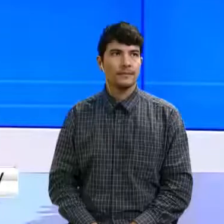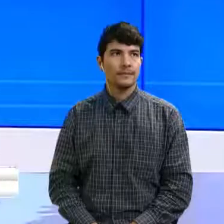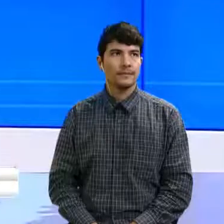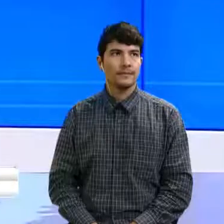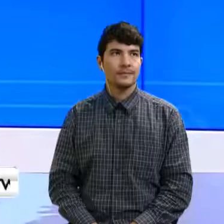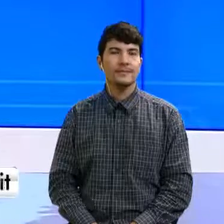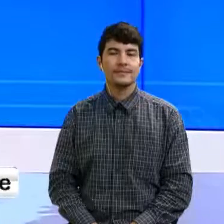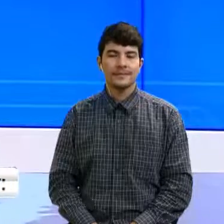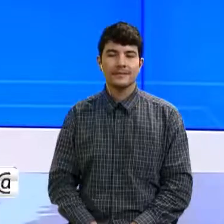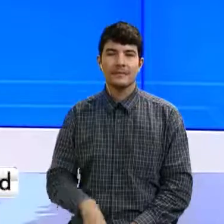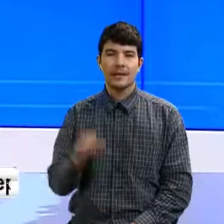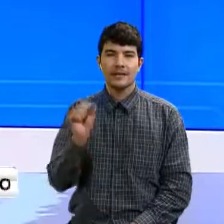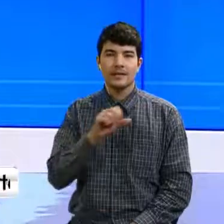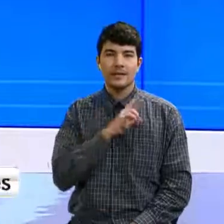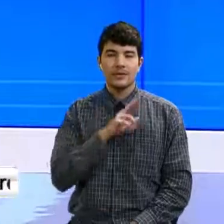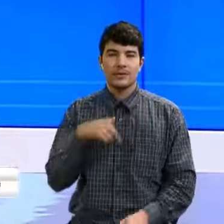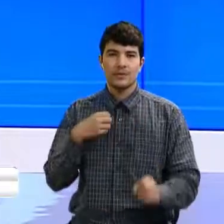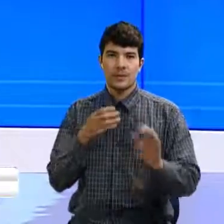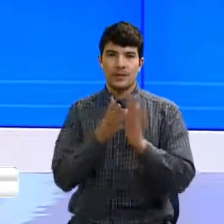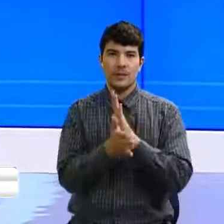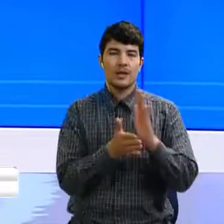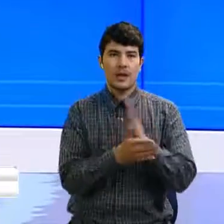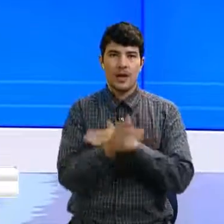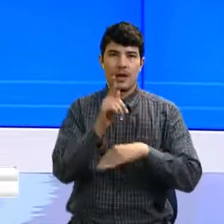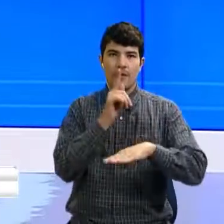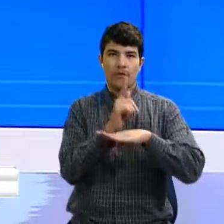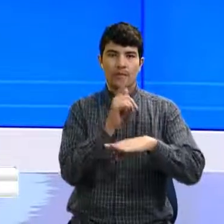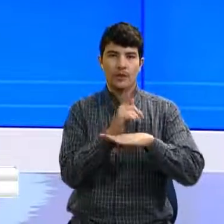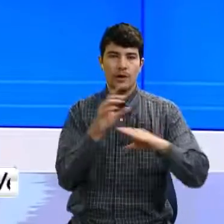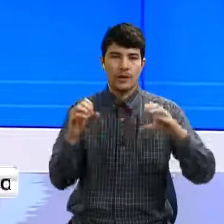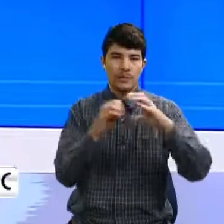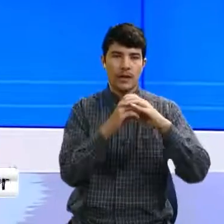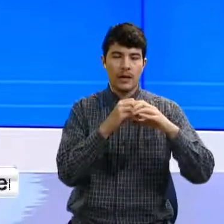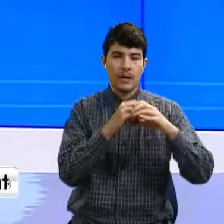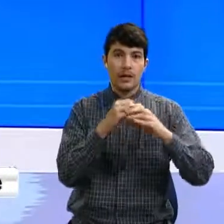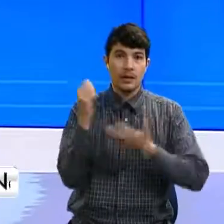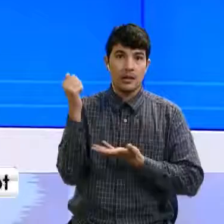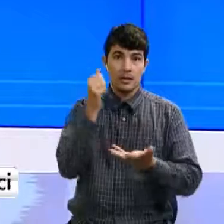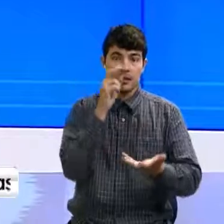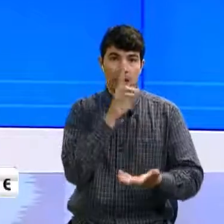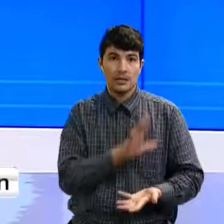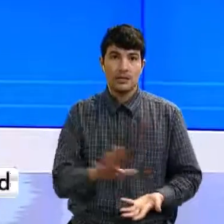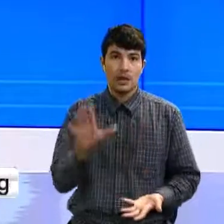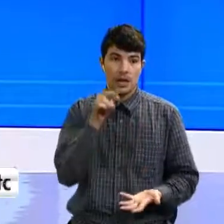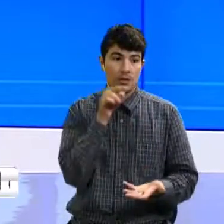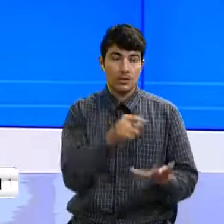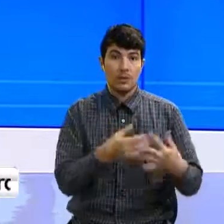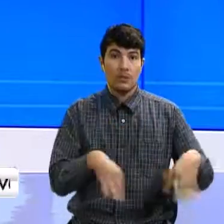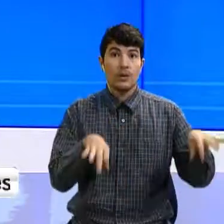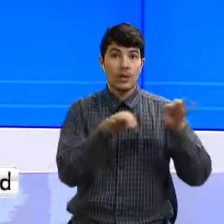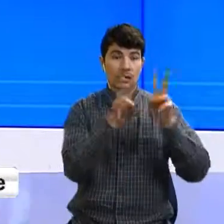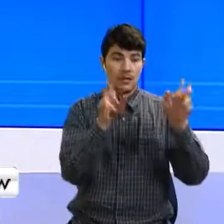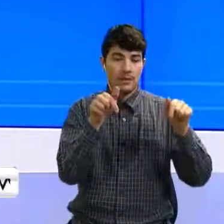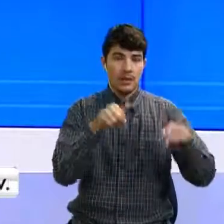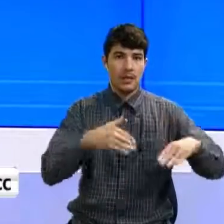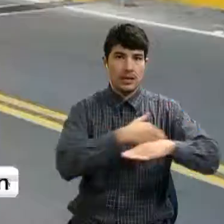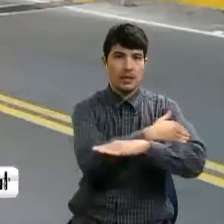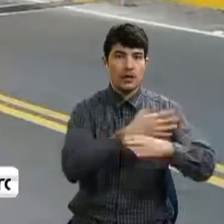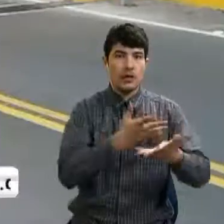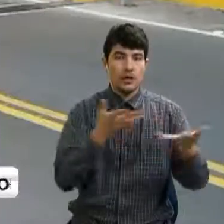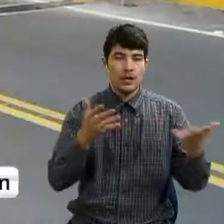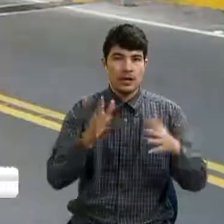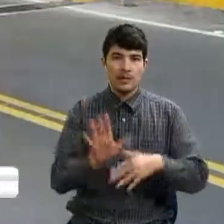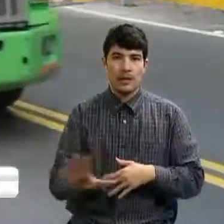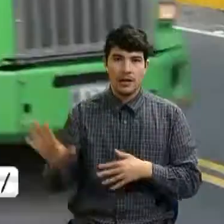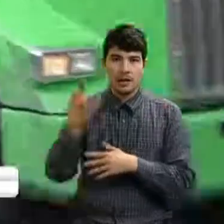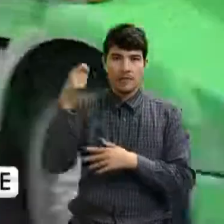bien en otras noticias les contamos que el fondo de adaptación del gobierno nacional hizo inversiones millonarias en materia vial en el departamento del meta